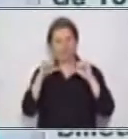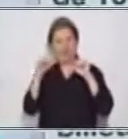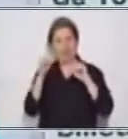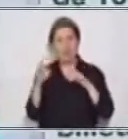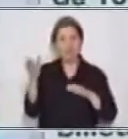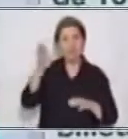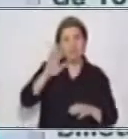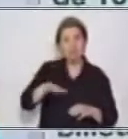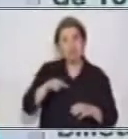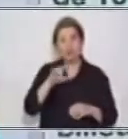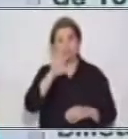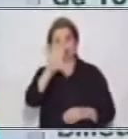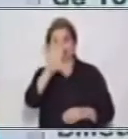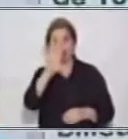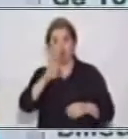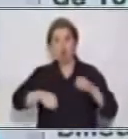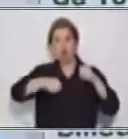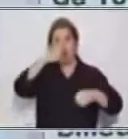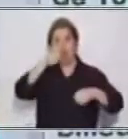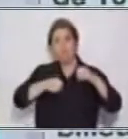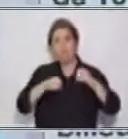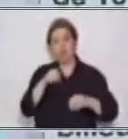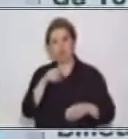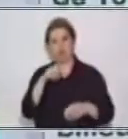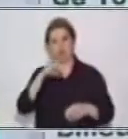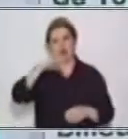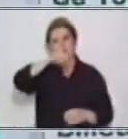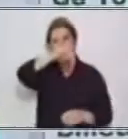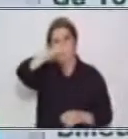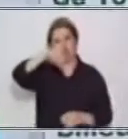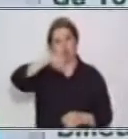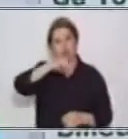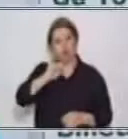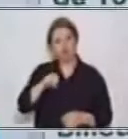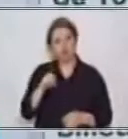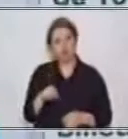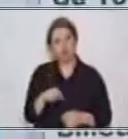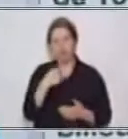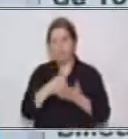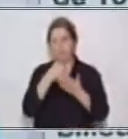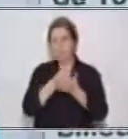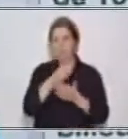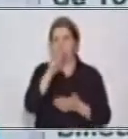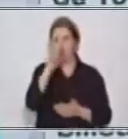Luego, 5 libras de azúcar. La libra de azúcar vale 2.25.